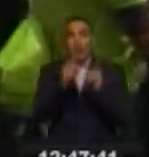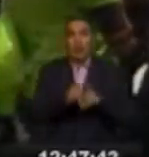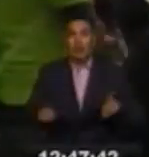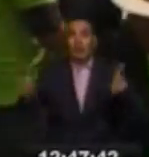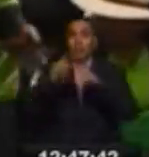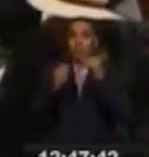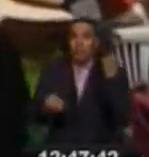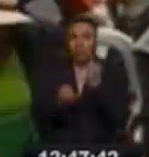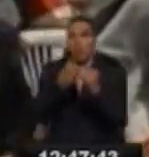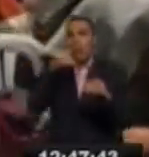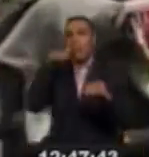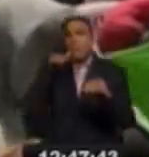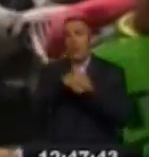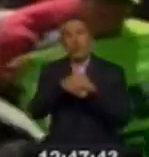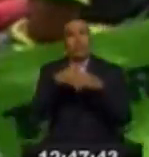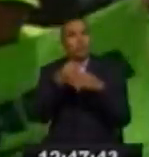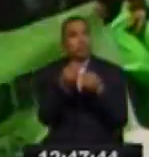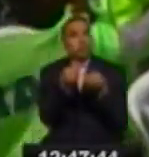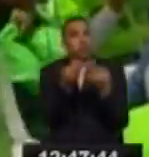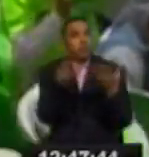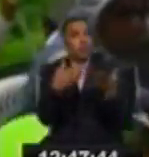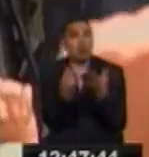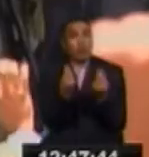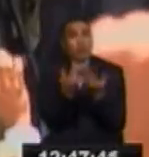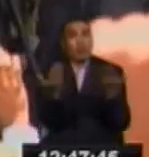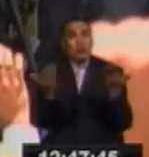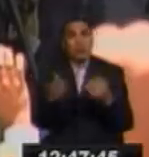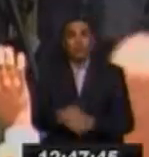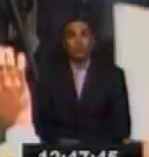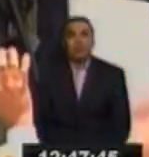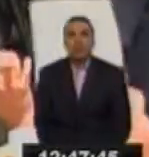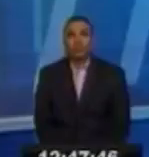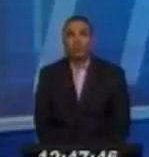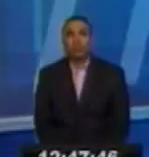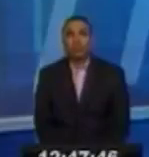aportes, cuentas bancarias y más. Fabiola Santana, TC Televisión.